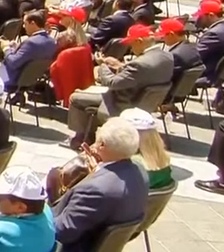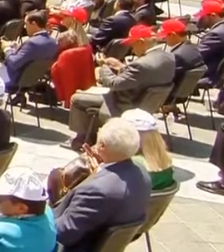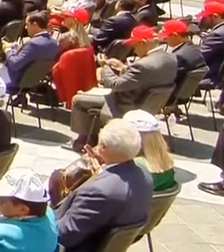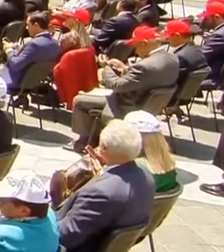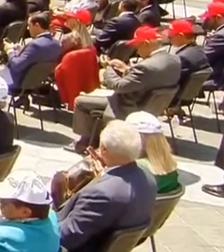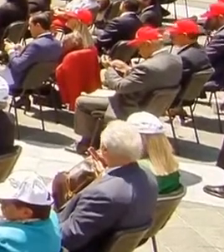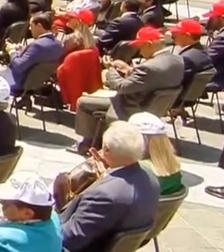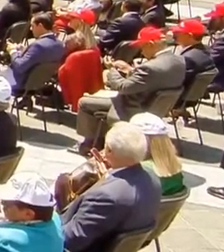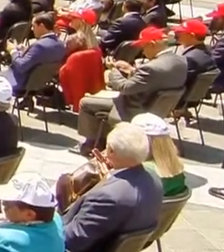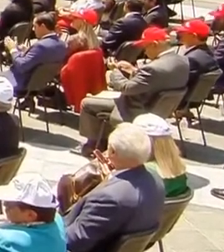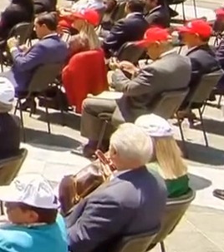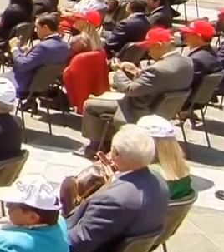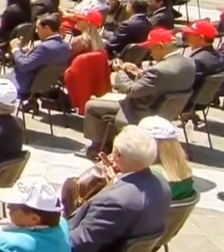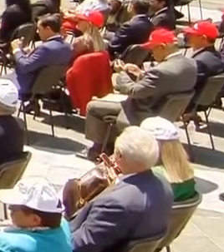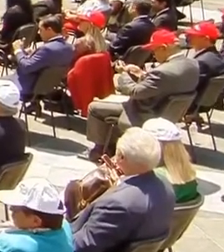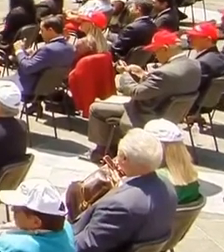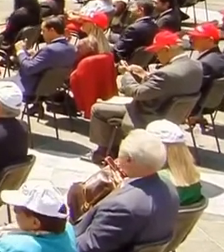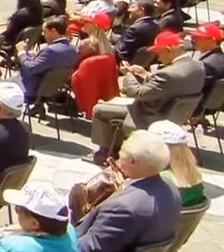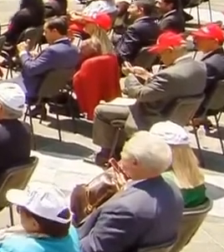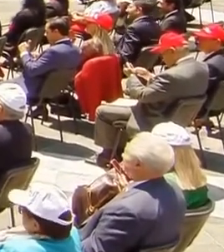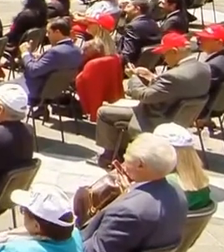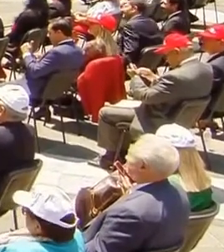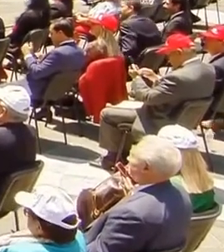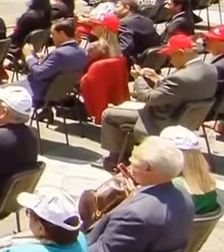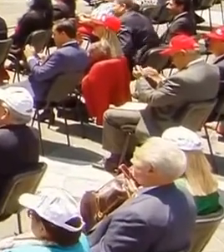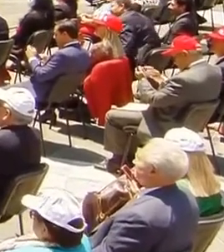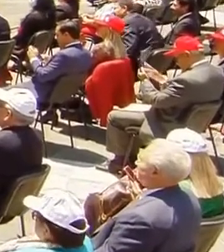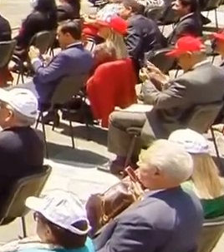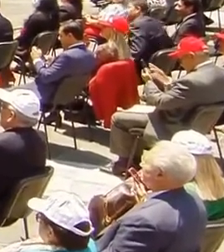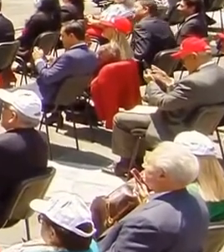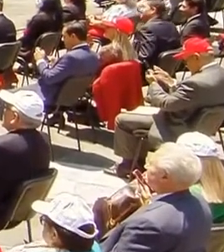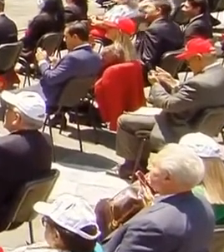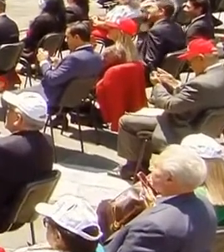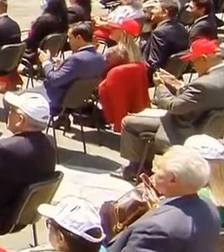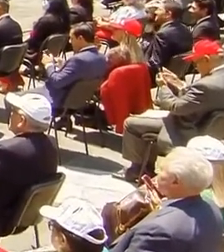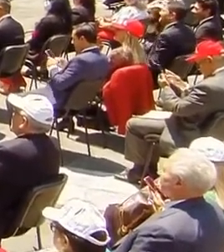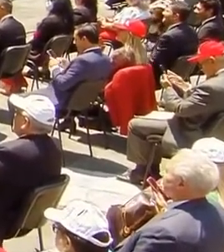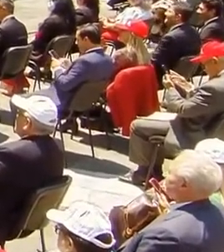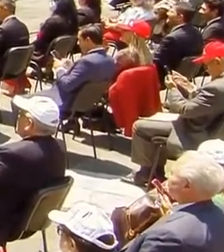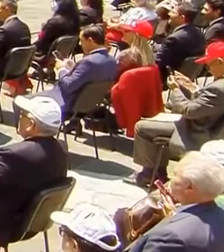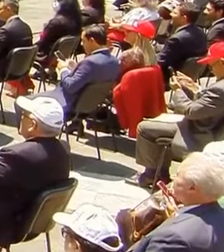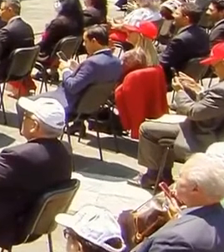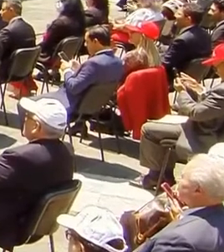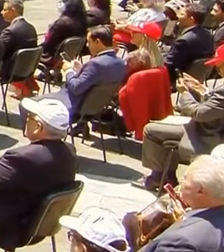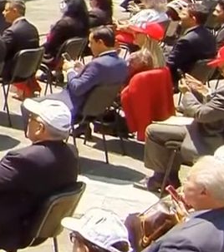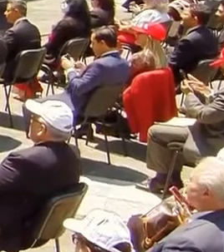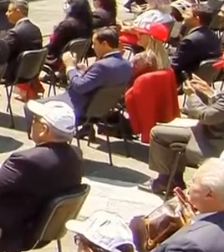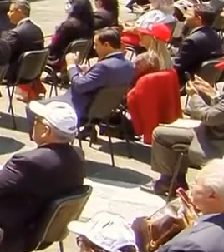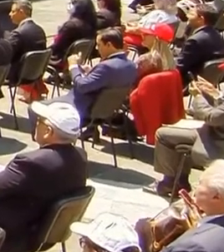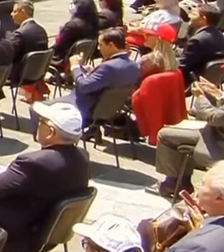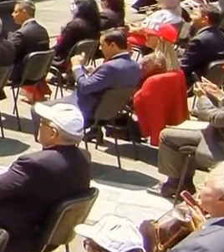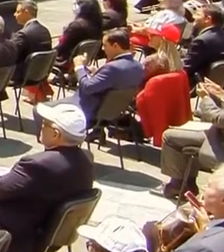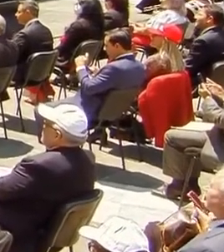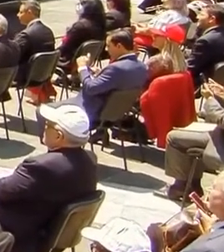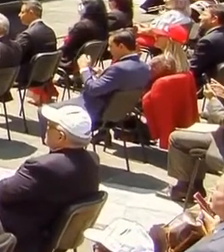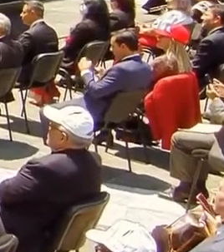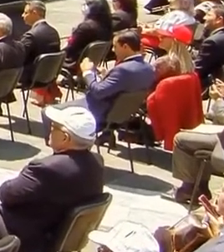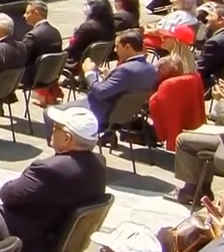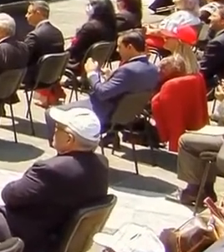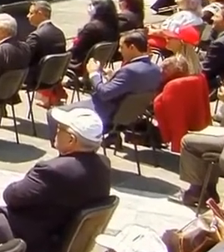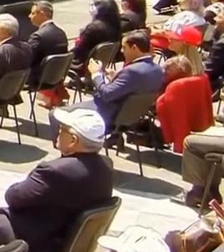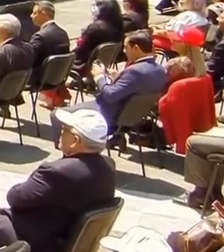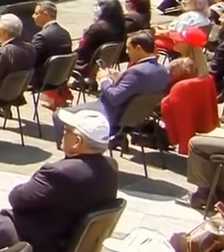Muchas gracias, presidente Andrés Manuel López Obrador, jefa de gobierno, asambleístas, gobernadores, gabinete legal y ampliado